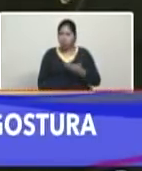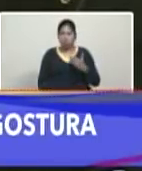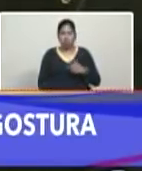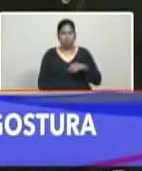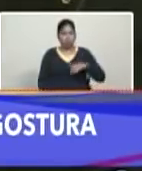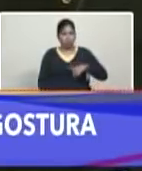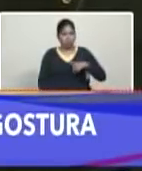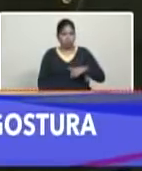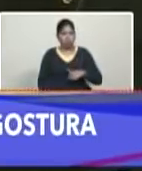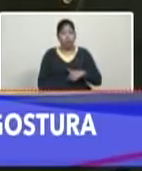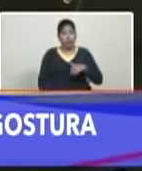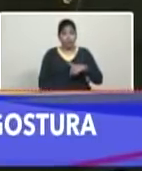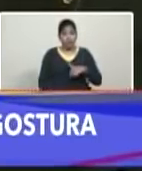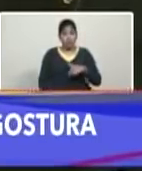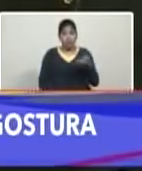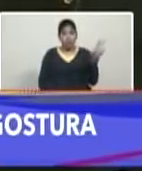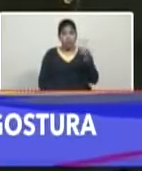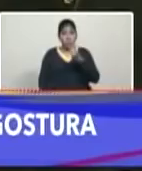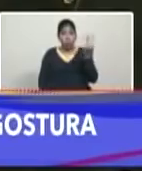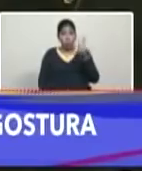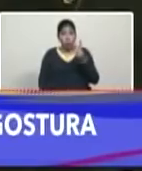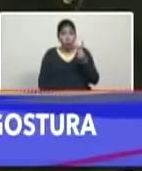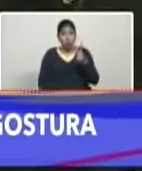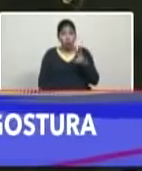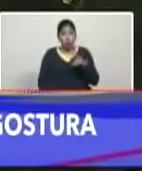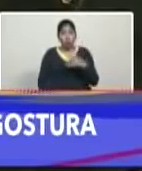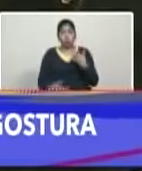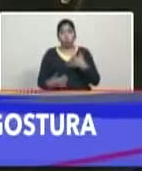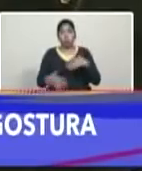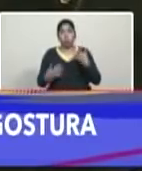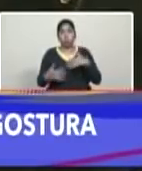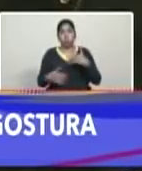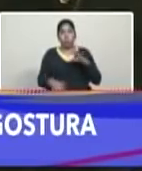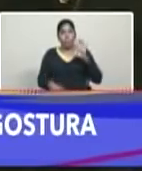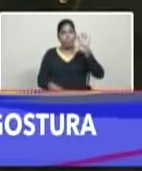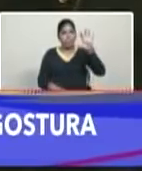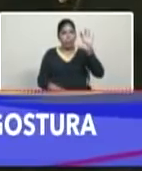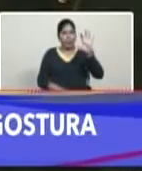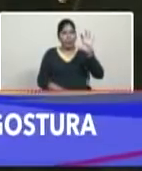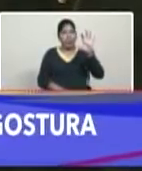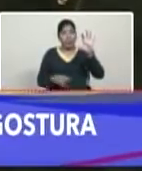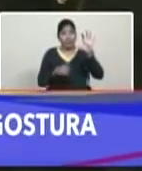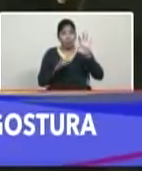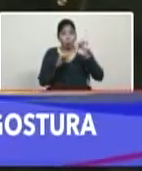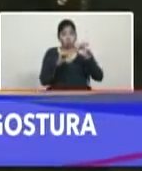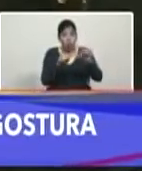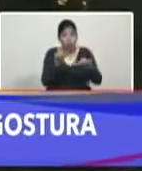Venezuela se está jugando su propia existencia como república.